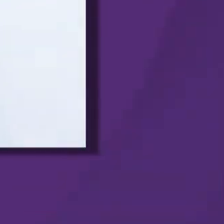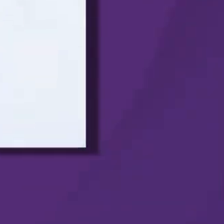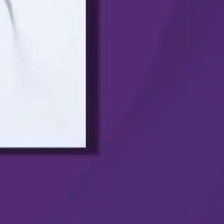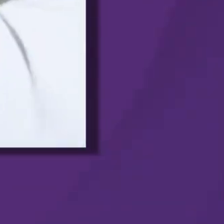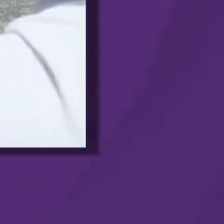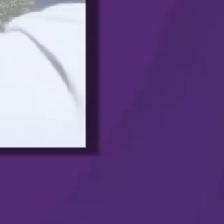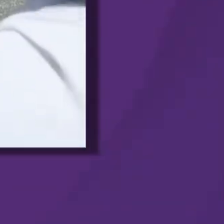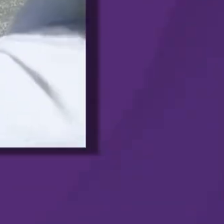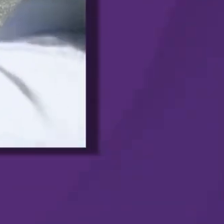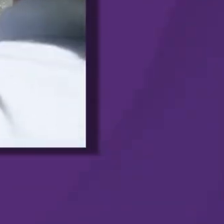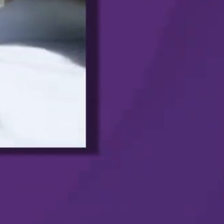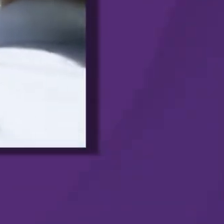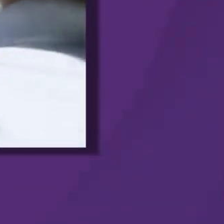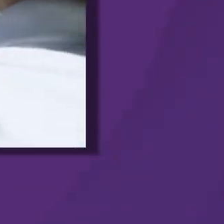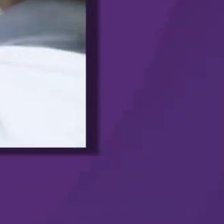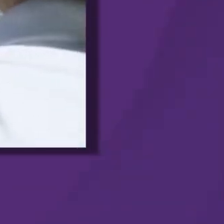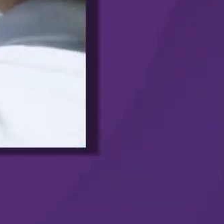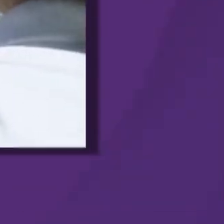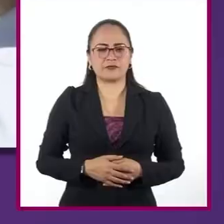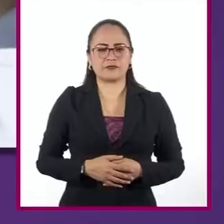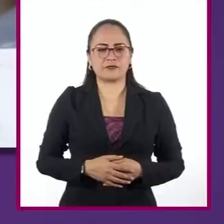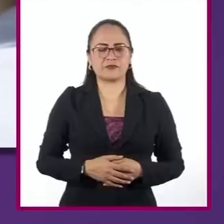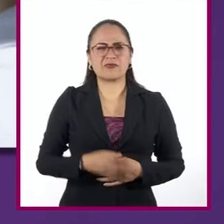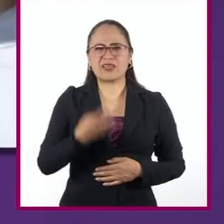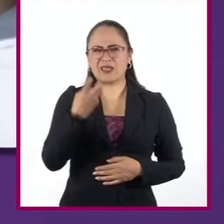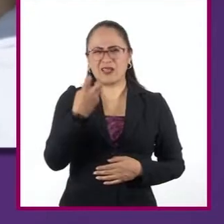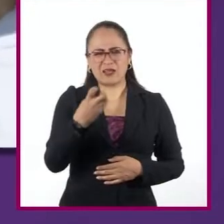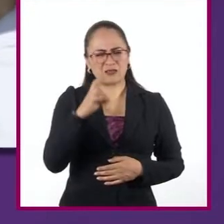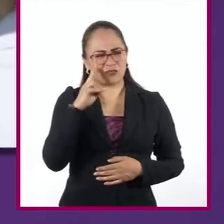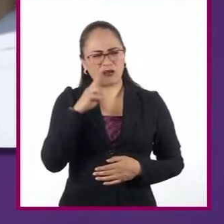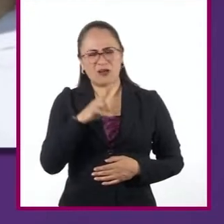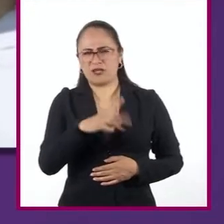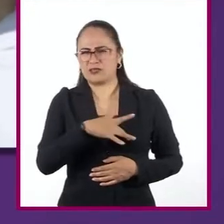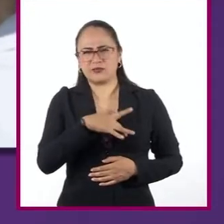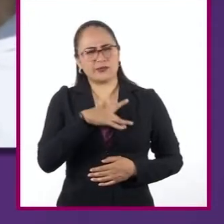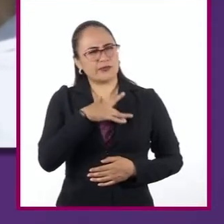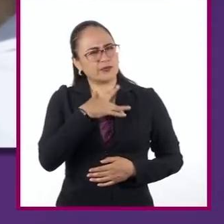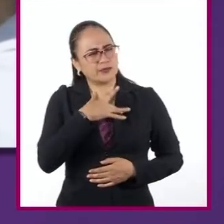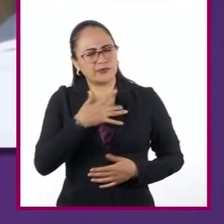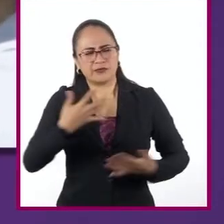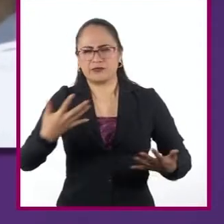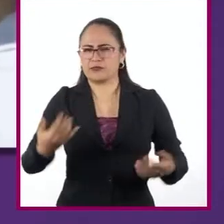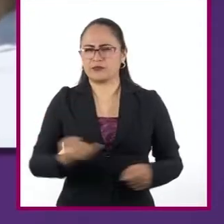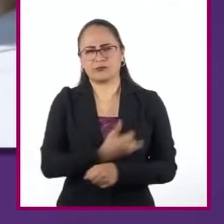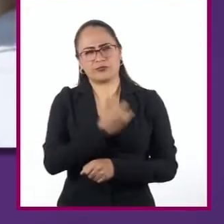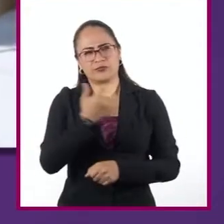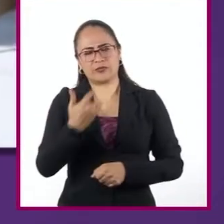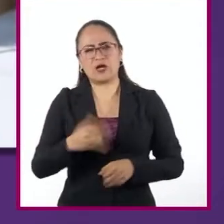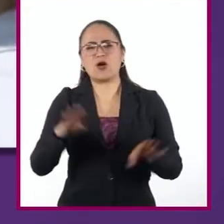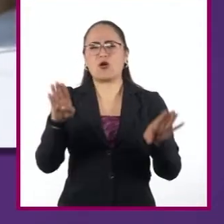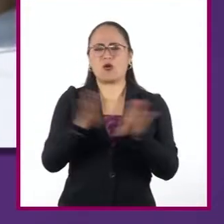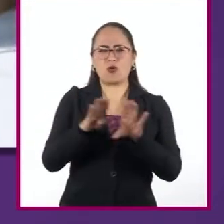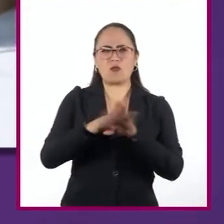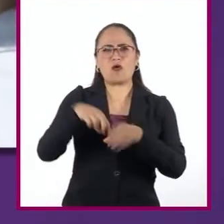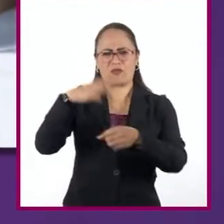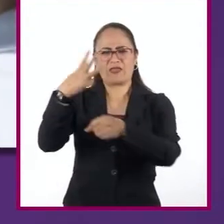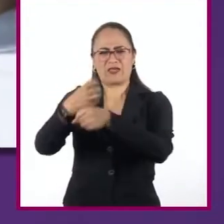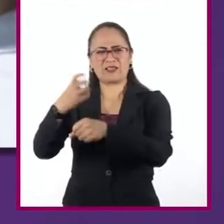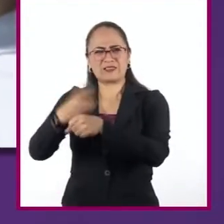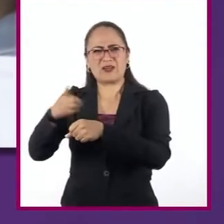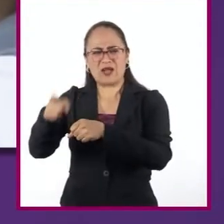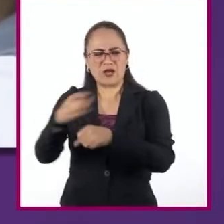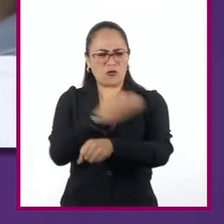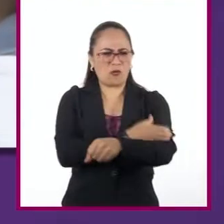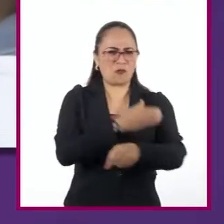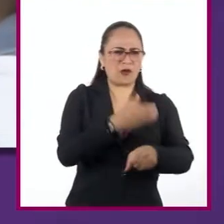Esto es muy indignante. Sí, ¿Cómo pueden los de tercero estar humillando y maltratando a nuestro